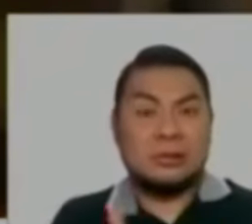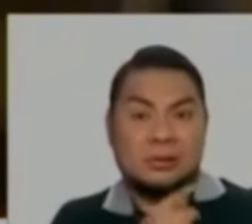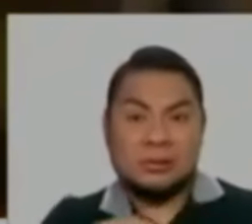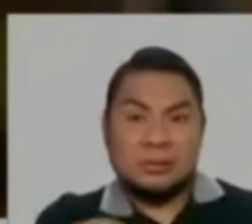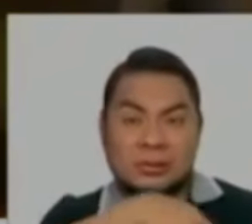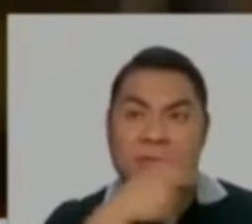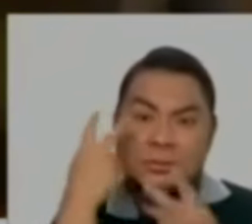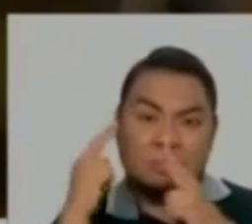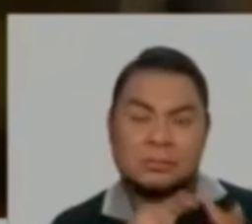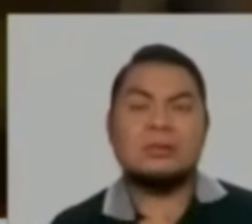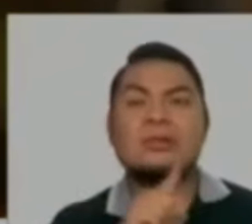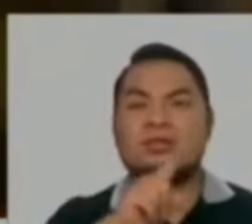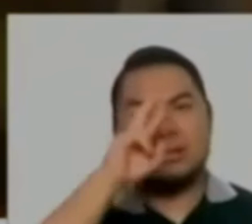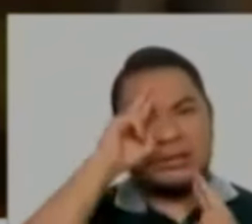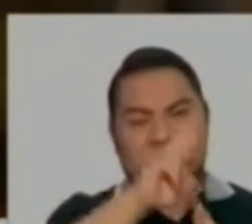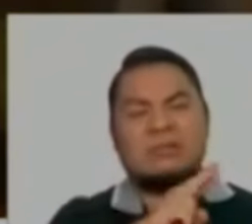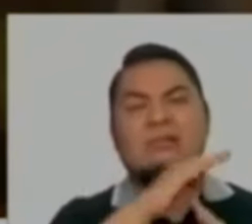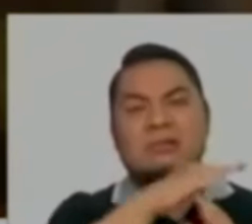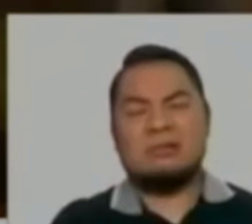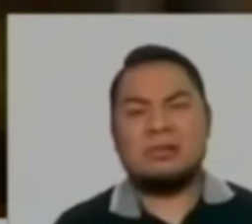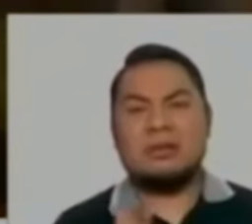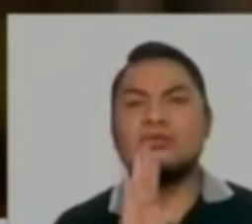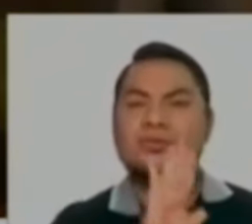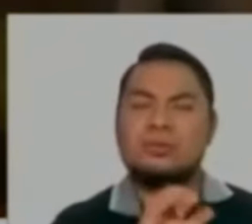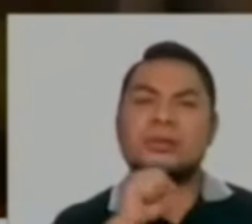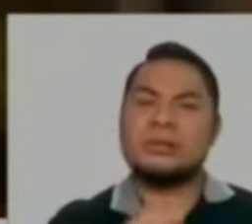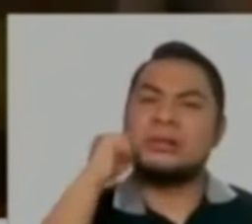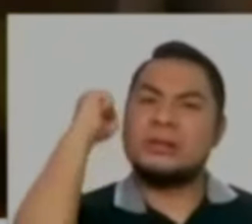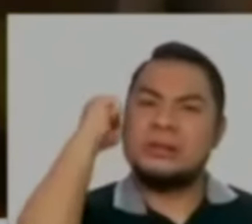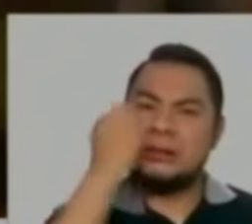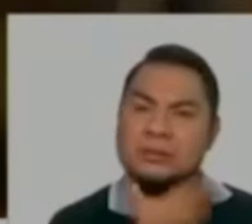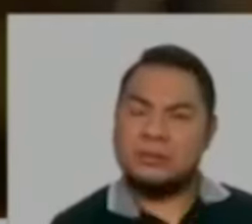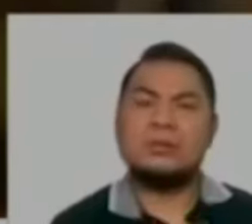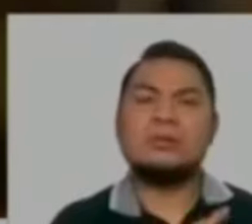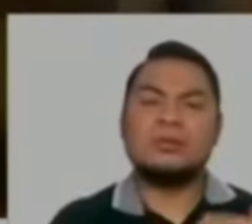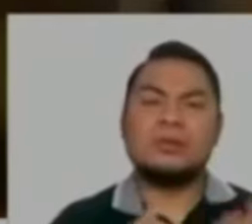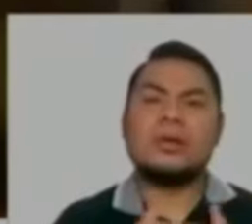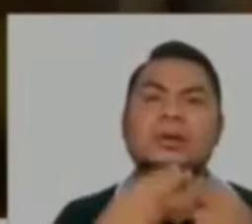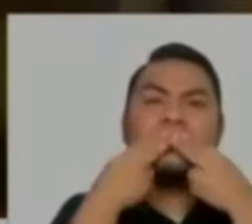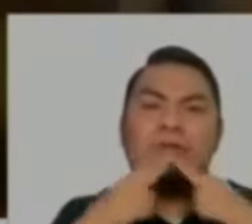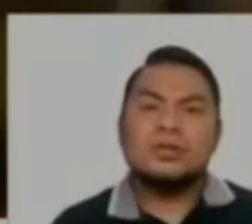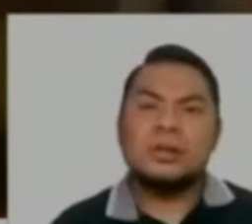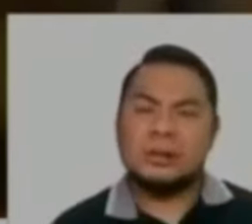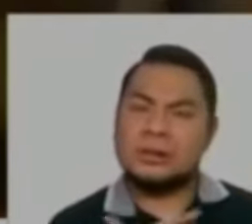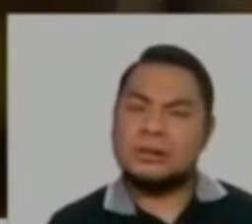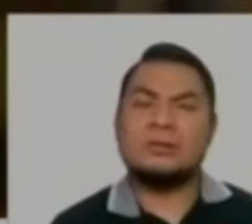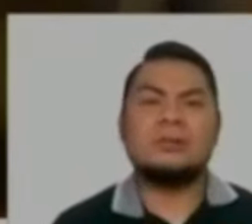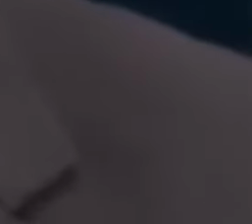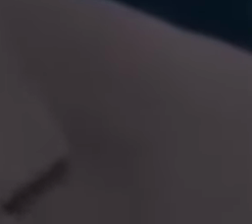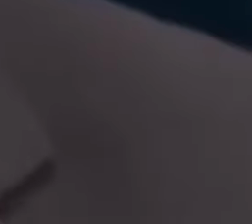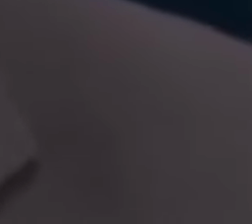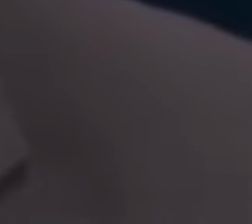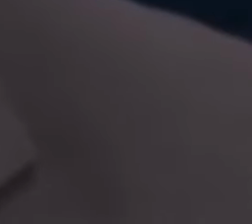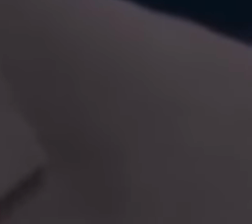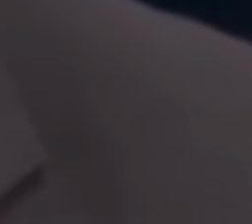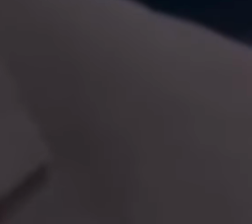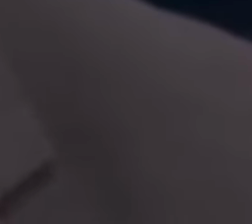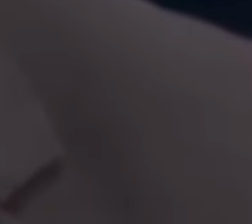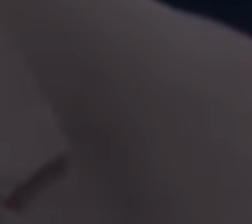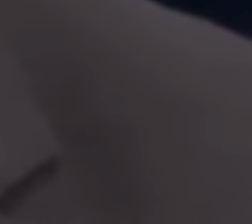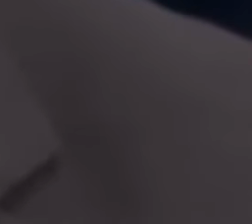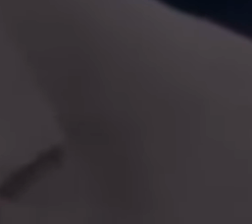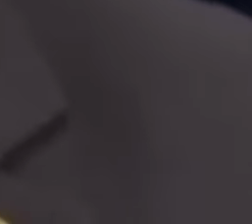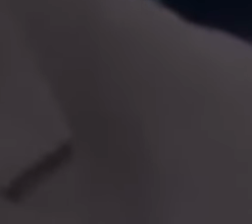a quienes no se les respeta el esencial derecho a la presunción de inocencia. Esas